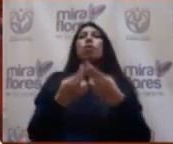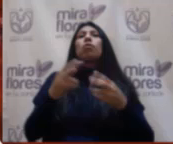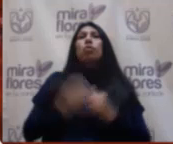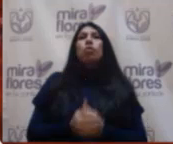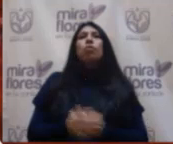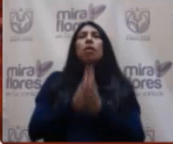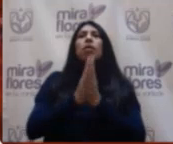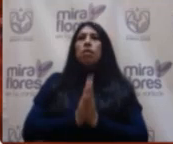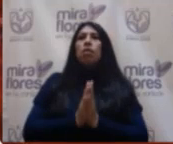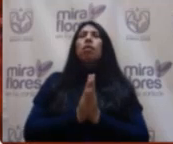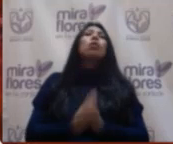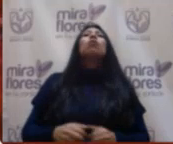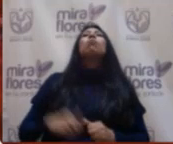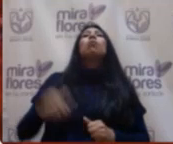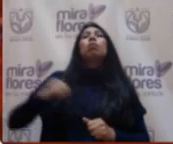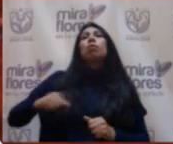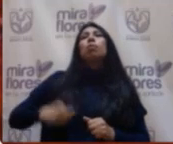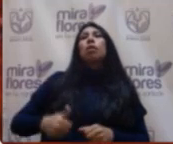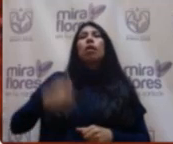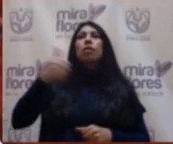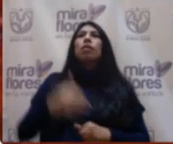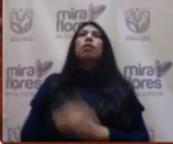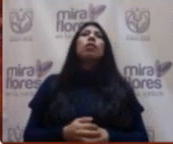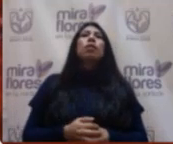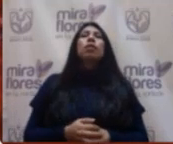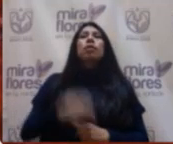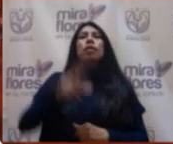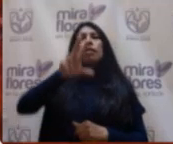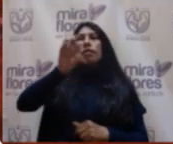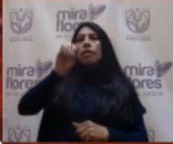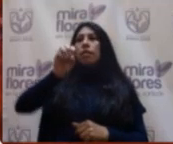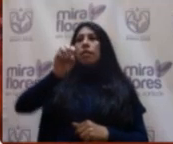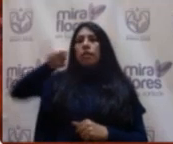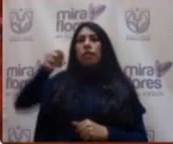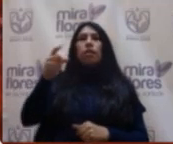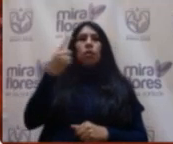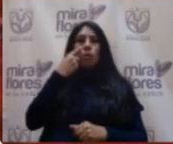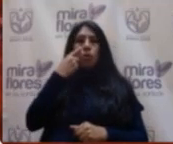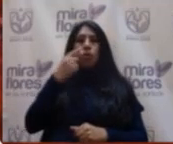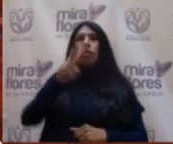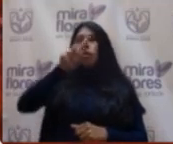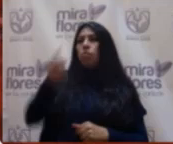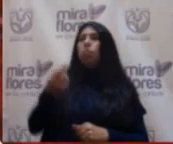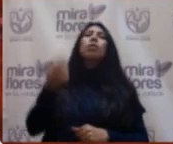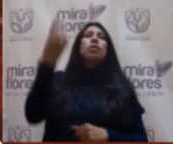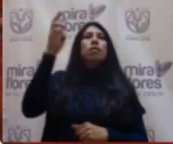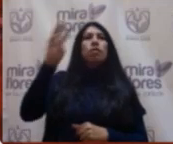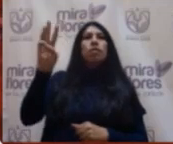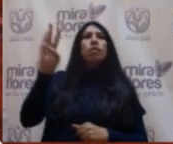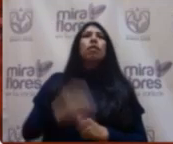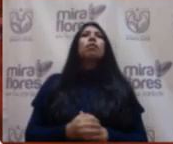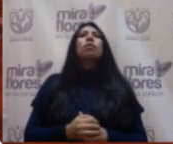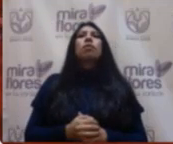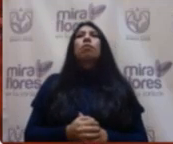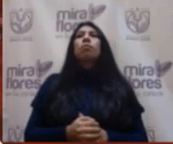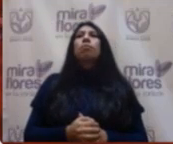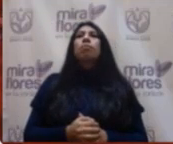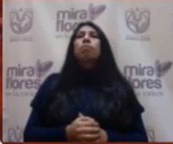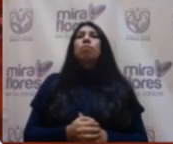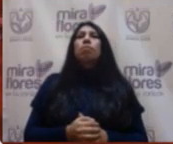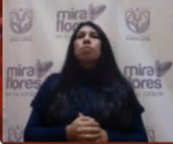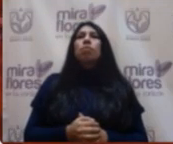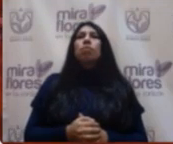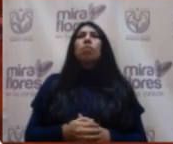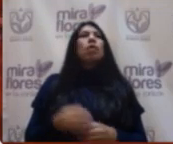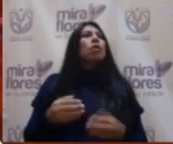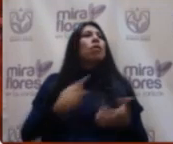alcalde de Miraflores, Jorge Vicente Martín Muñoz Wells, del 30 de junio al 3 de julio de 2016, correspondiente a su periodo vacacional respectivo.